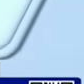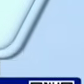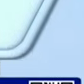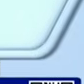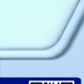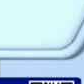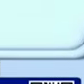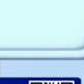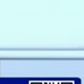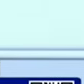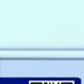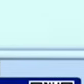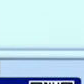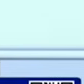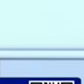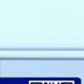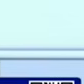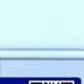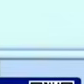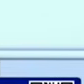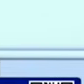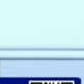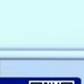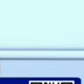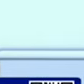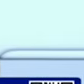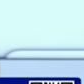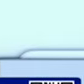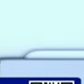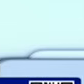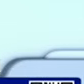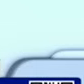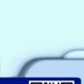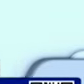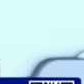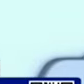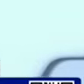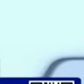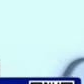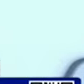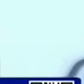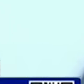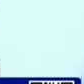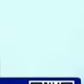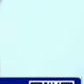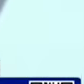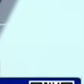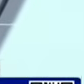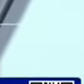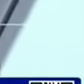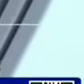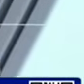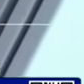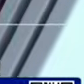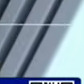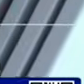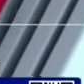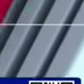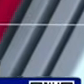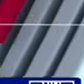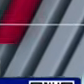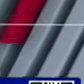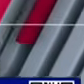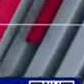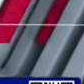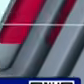en la subcentral Pailitas. Con la finalidad de esclarecer la verdad de los hechos, informamos al pueblo boliviano que... 1. Condenamos